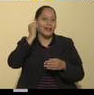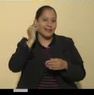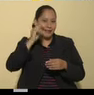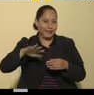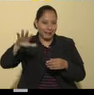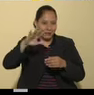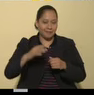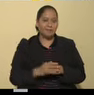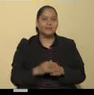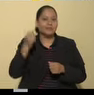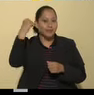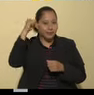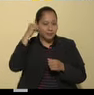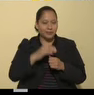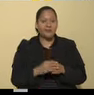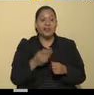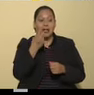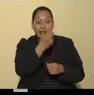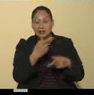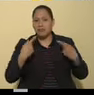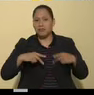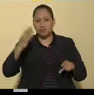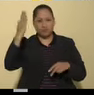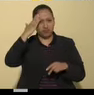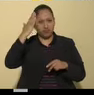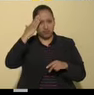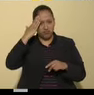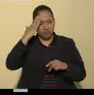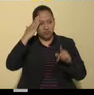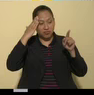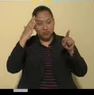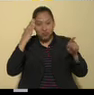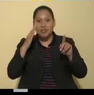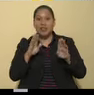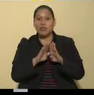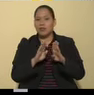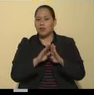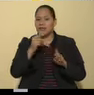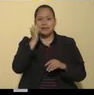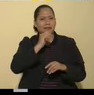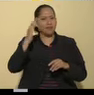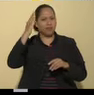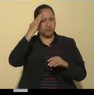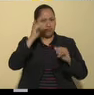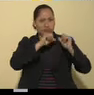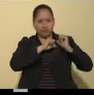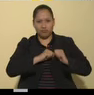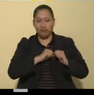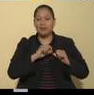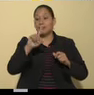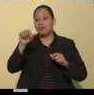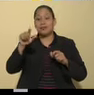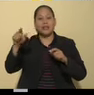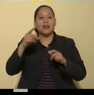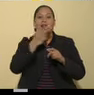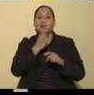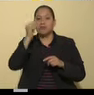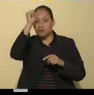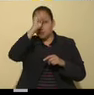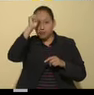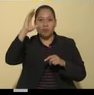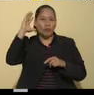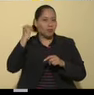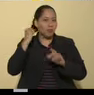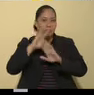este personaje fue uno de los líderes, es más, el máximo líder después de que desaparece el padre